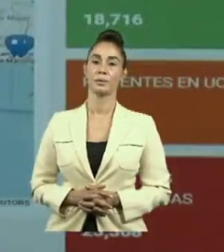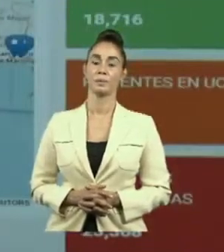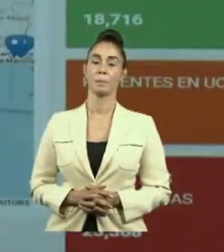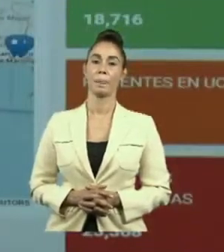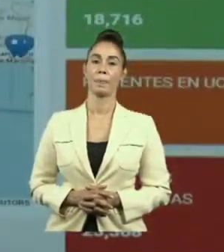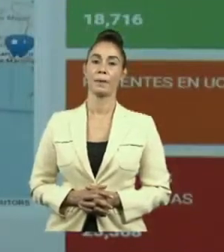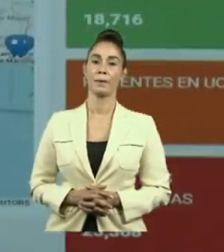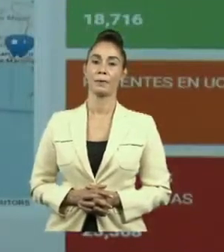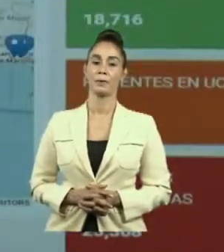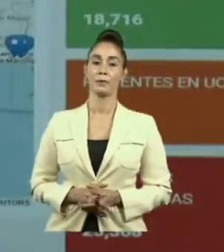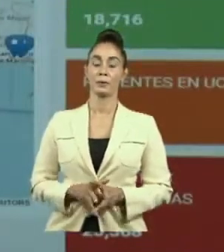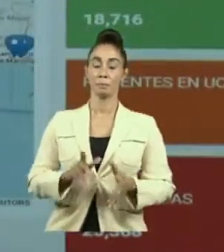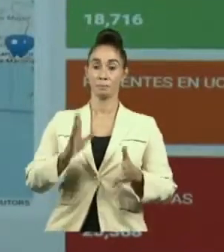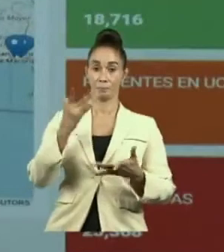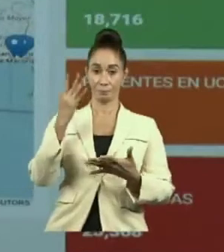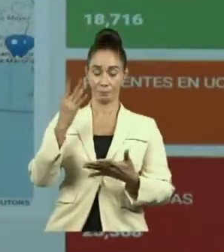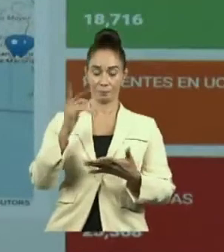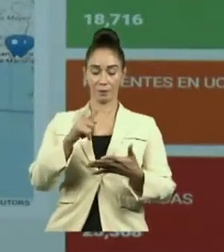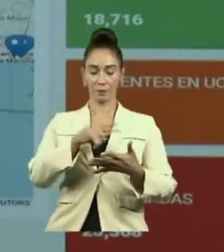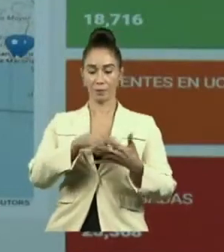de los fallecimientos